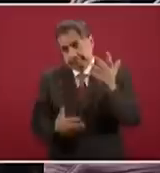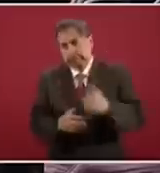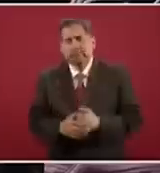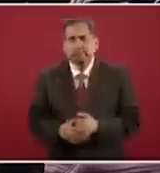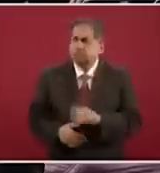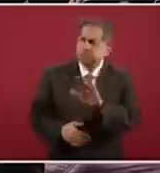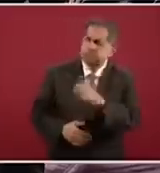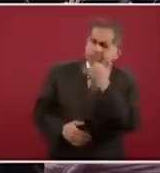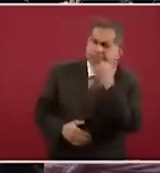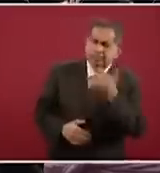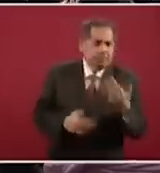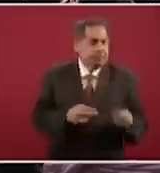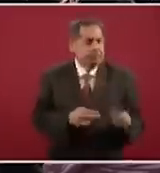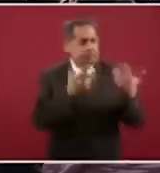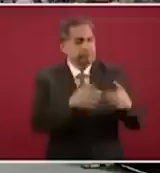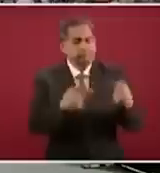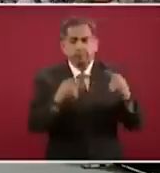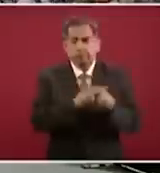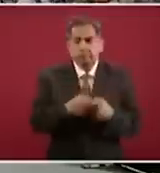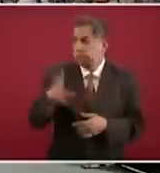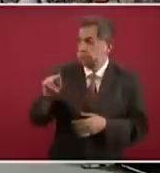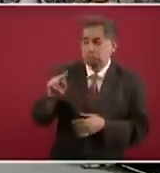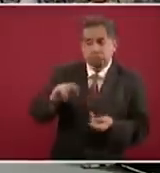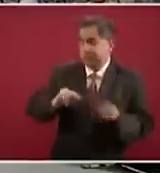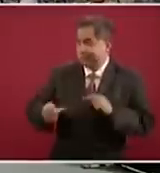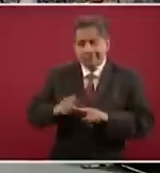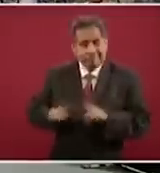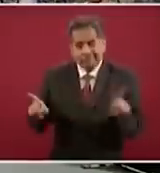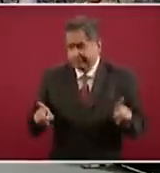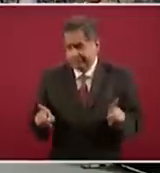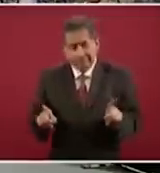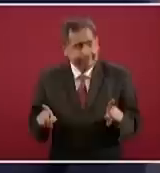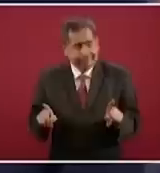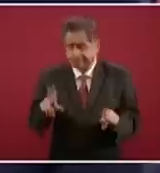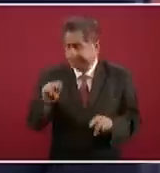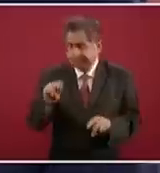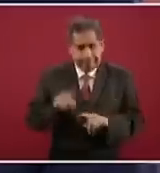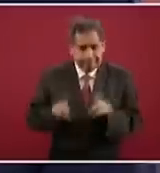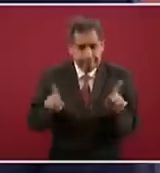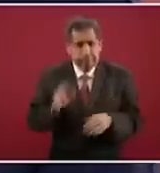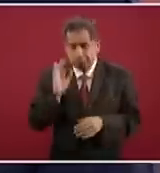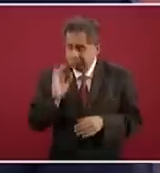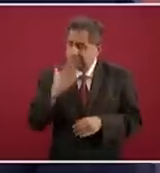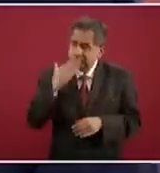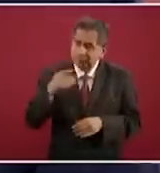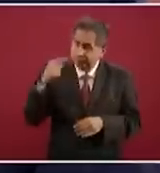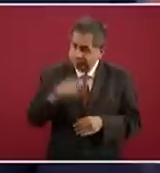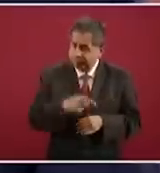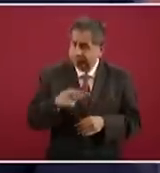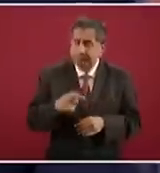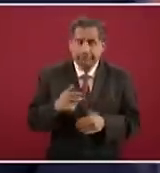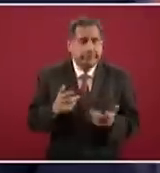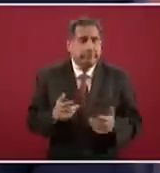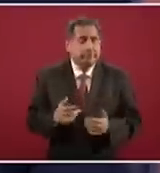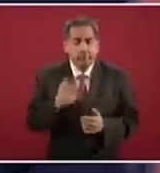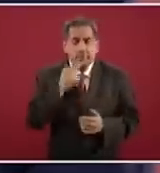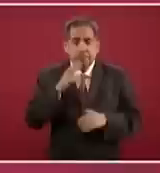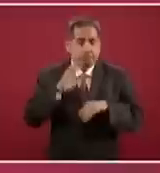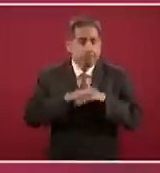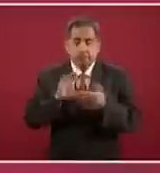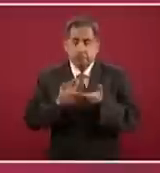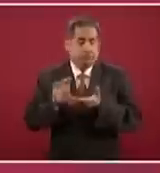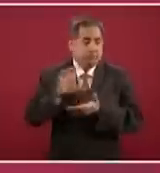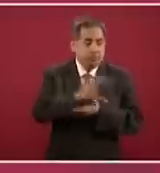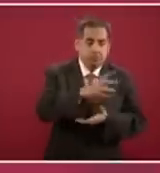afecta al sector empresarial? No, al contrario, al contrario. Va a significar más